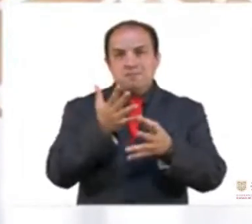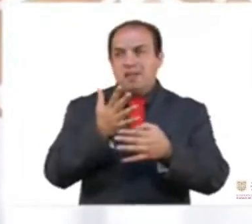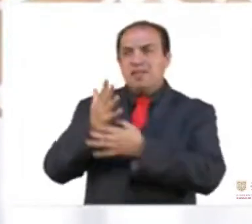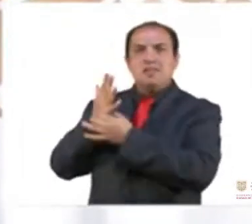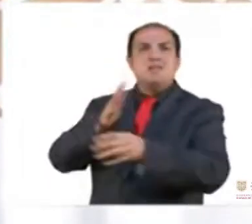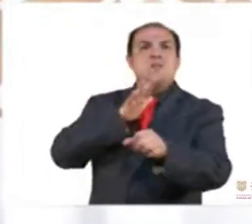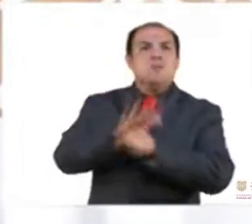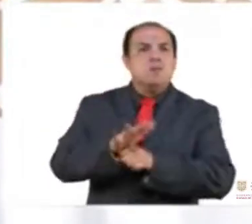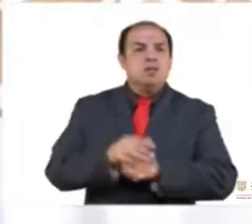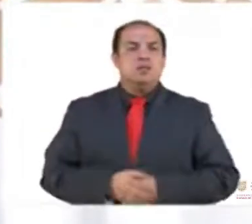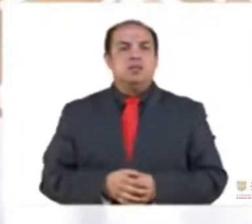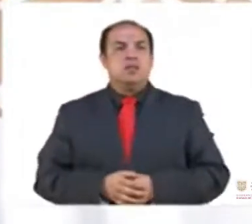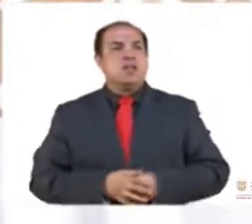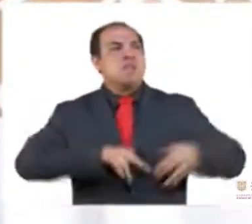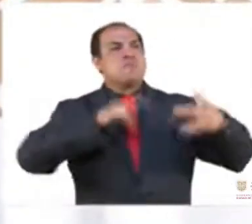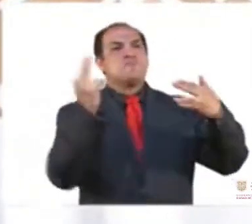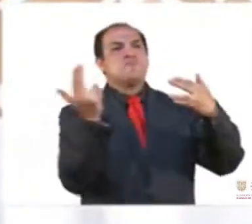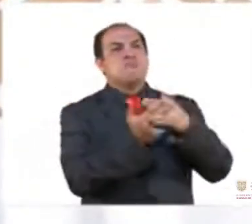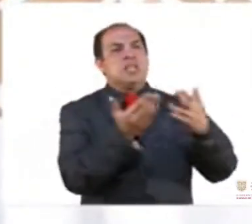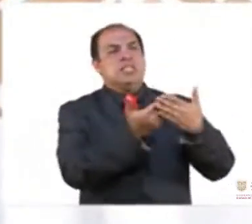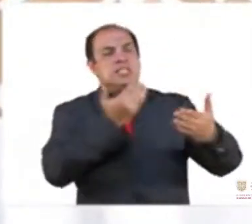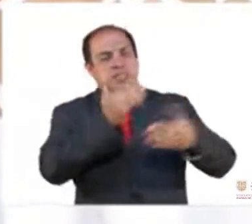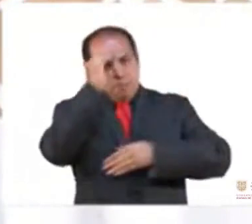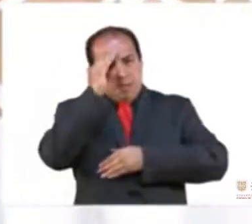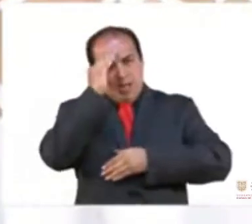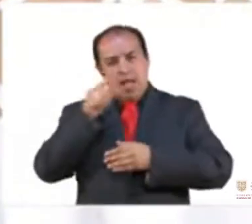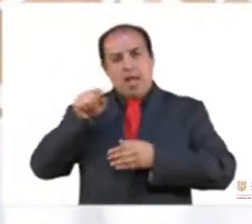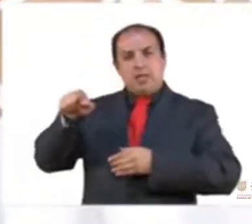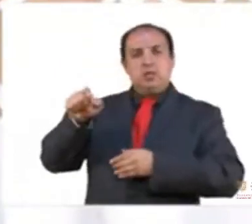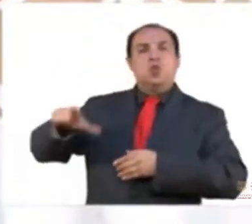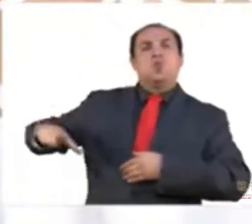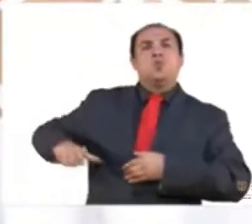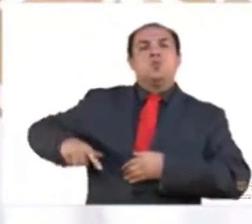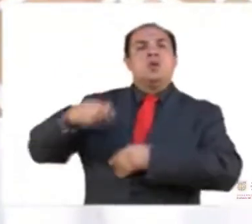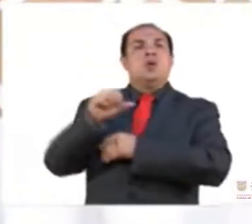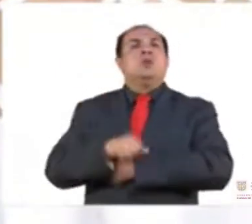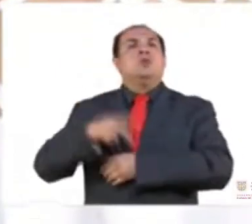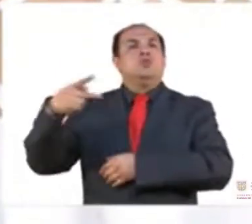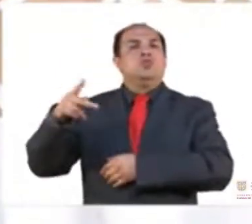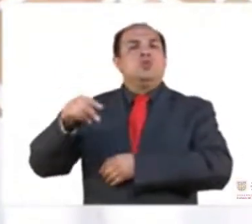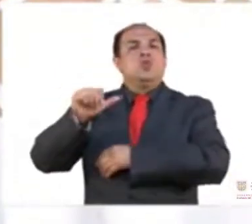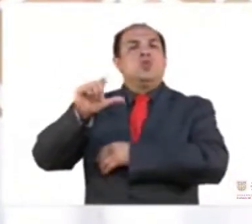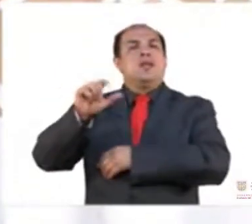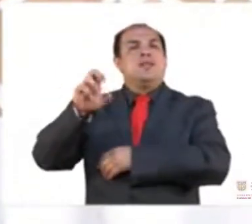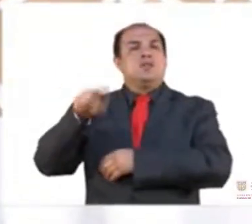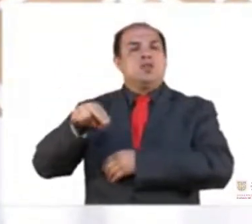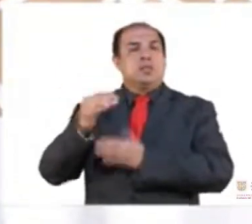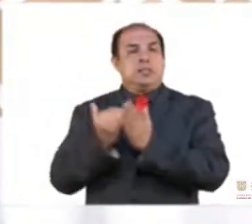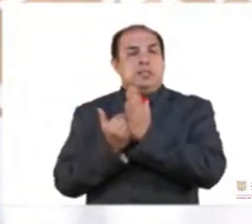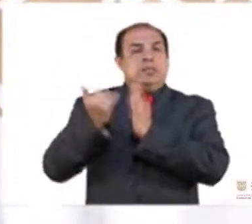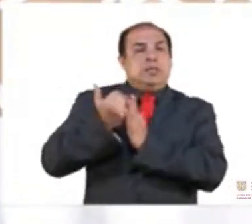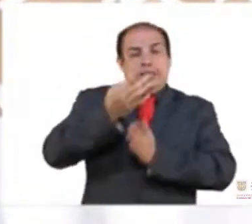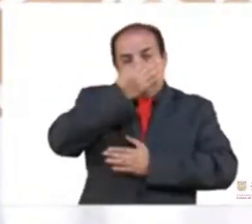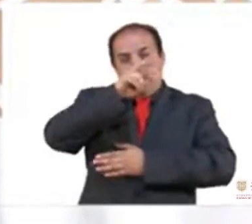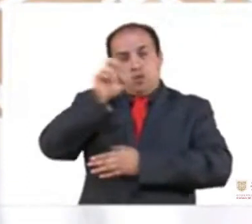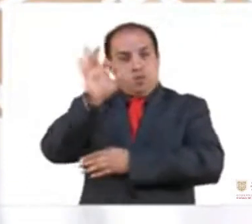Los homicidios dolosos en la época de Calderón aumentaron casi 200%. Todavía Calderón